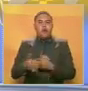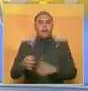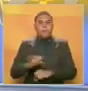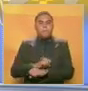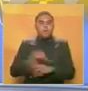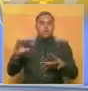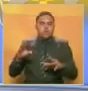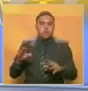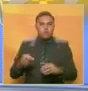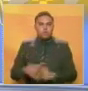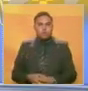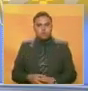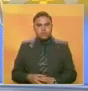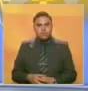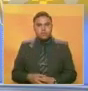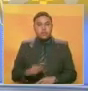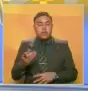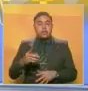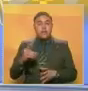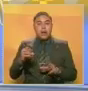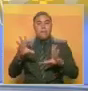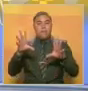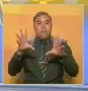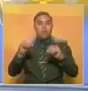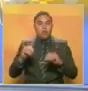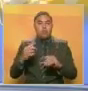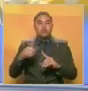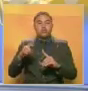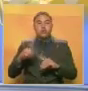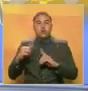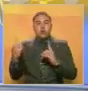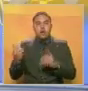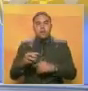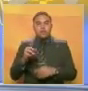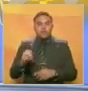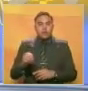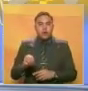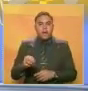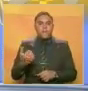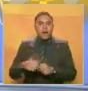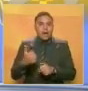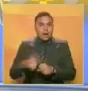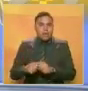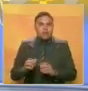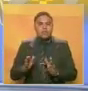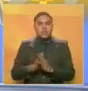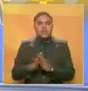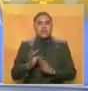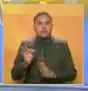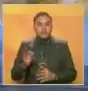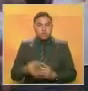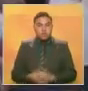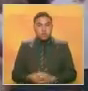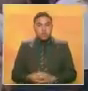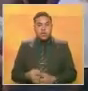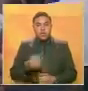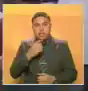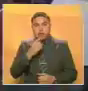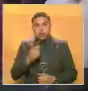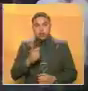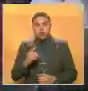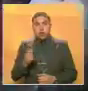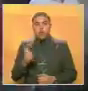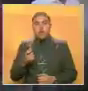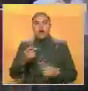planta eléctrica Ramón Laguna, que afectó el servicio eléctrico en varios sectores de los municipios Maracaibo y San Francisco. Pidió que, en vez de